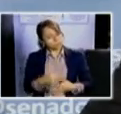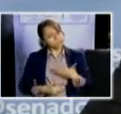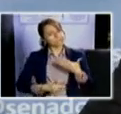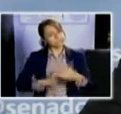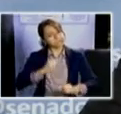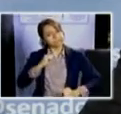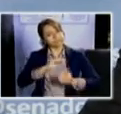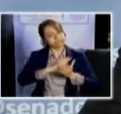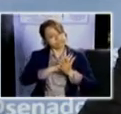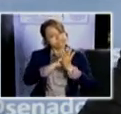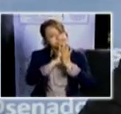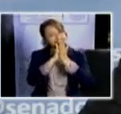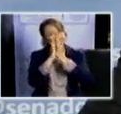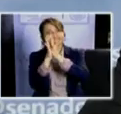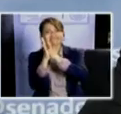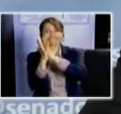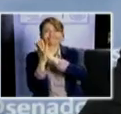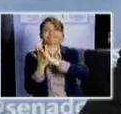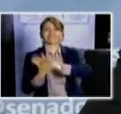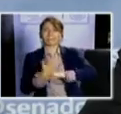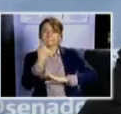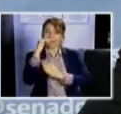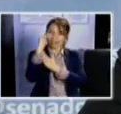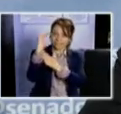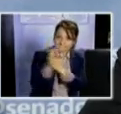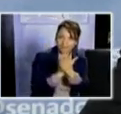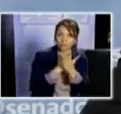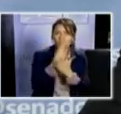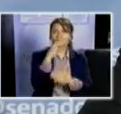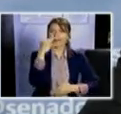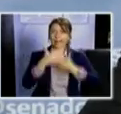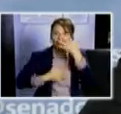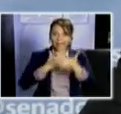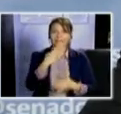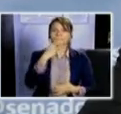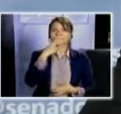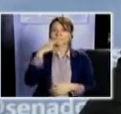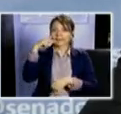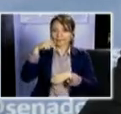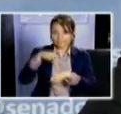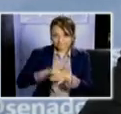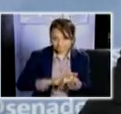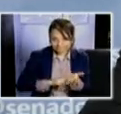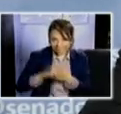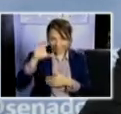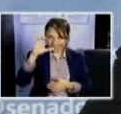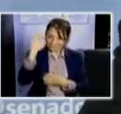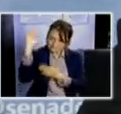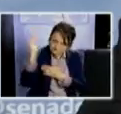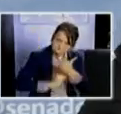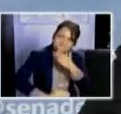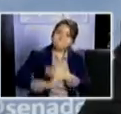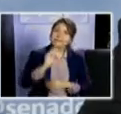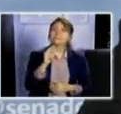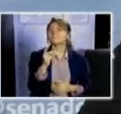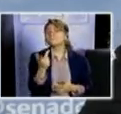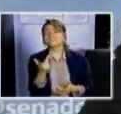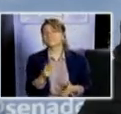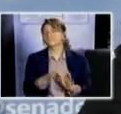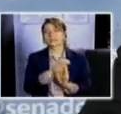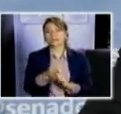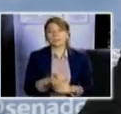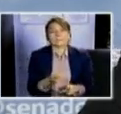una economía de baja en carbono. Quizá, y es la pregunta que tienen ustedes y es recurrente, ¿qué pasa cuando los precios de petróleo